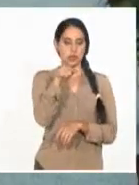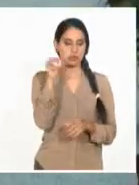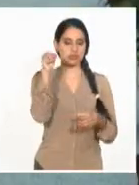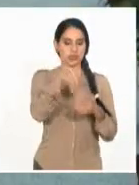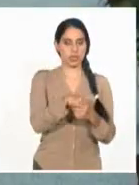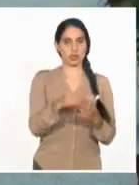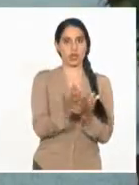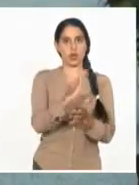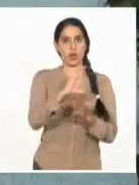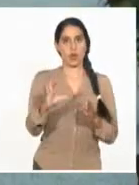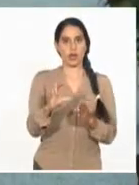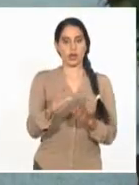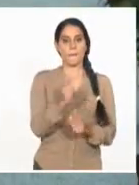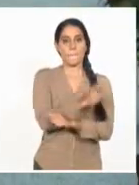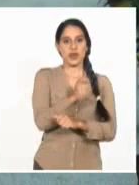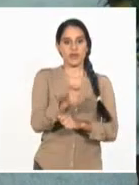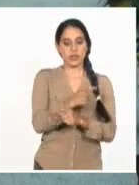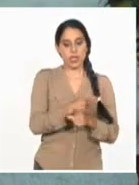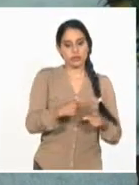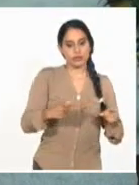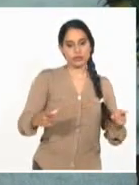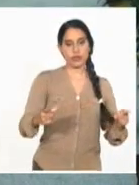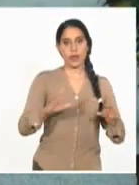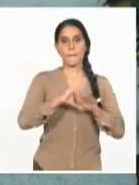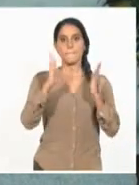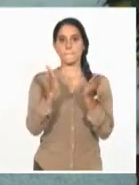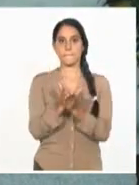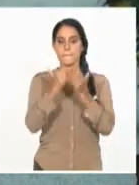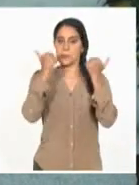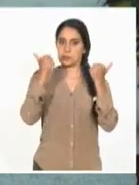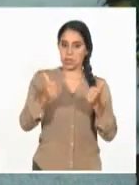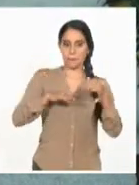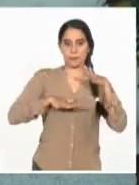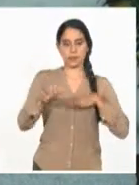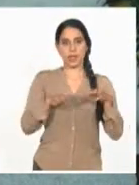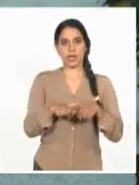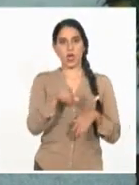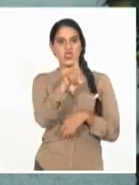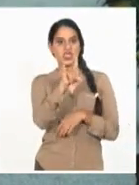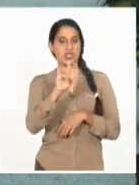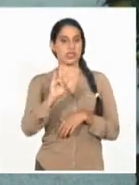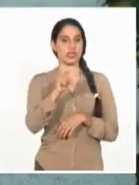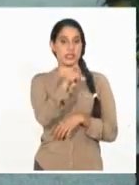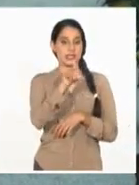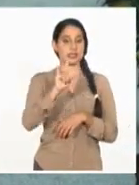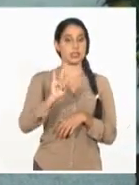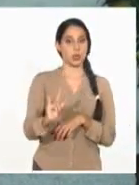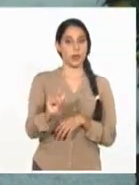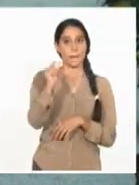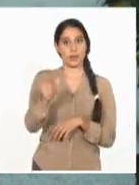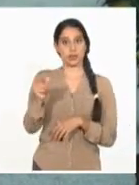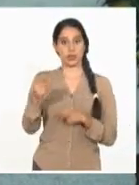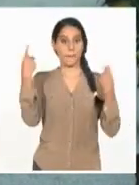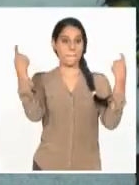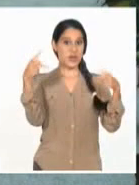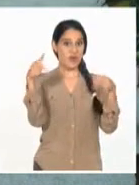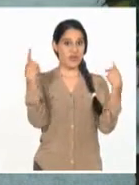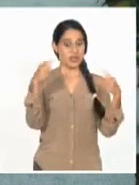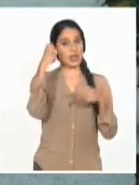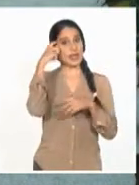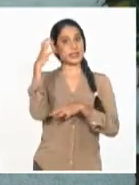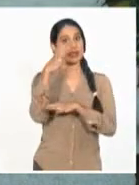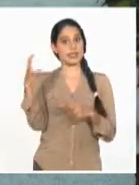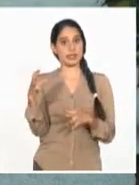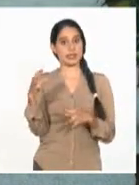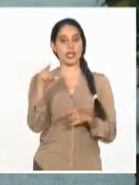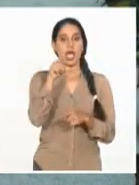claustro amplio, muy bien preparado, con 19 compañeros que están máster en ciencia y uno que está haciendo el